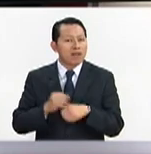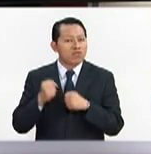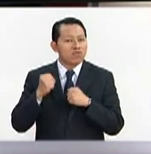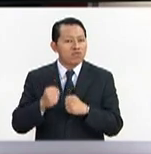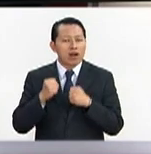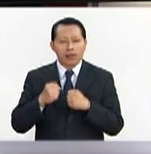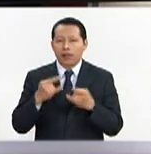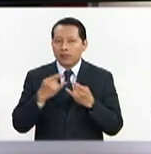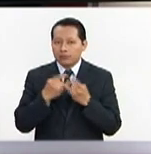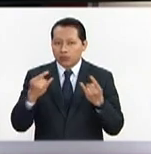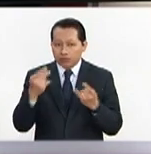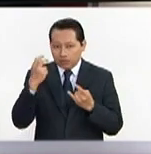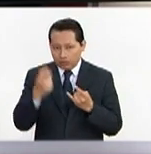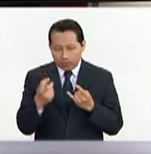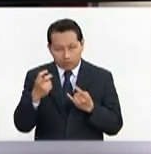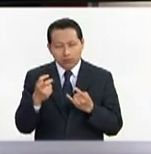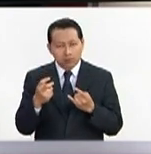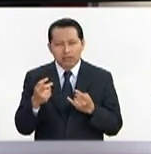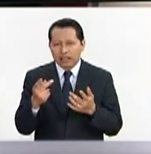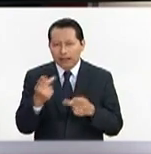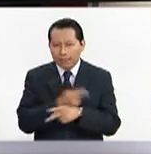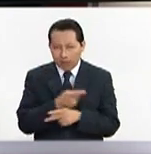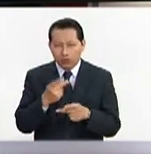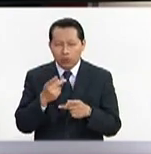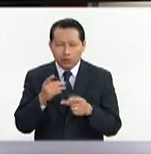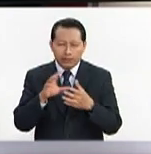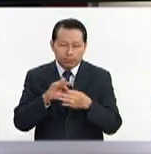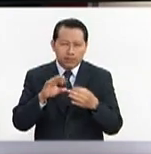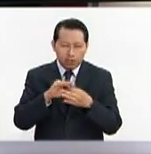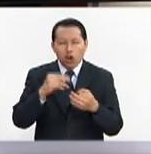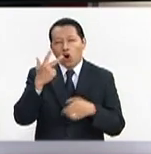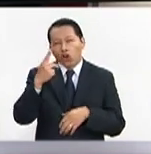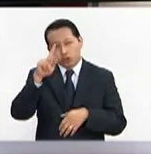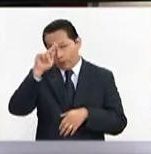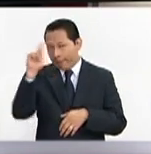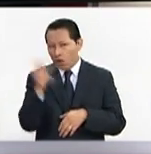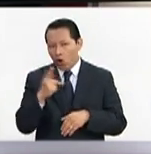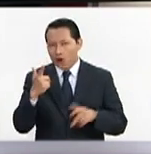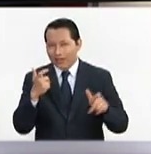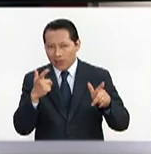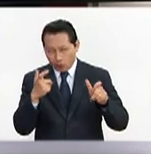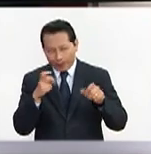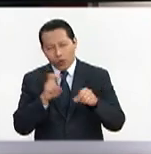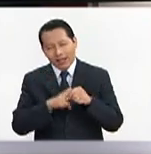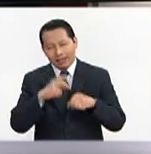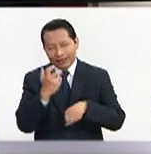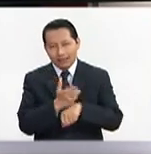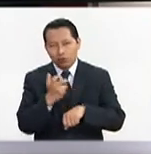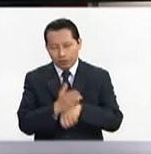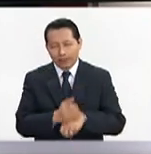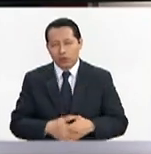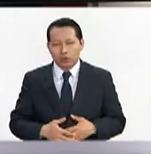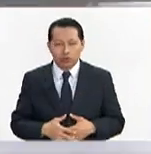en la historia de ese país. Y este es un recuento de los 8 peores tiroteos registrados en los Estados